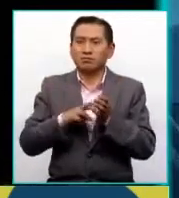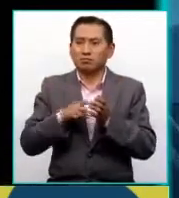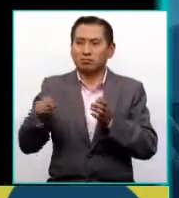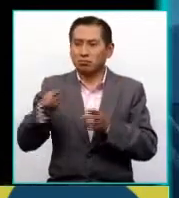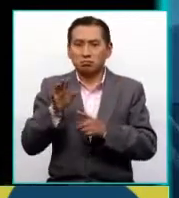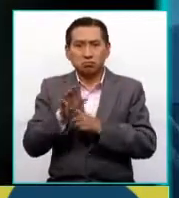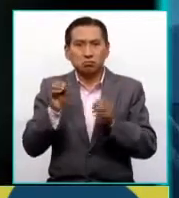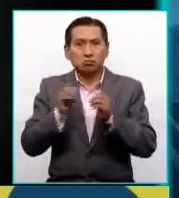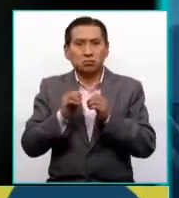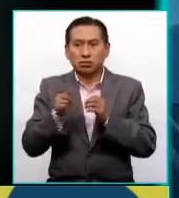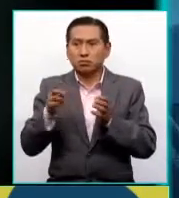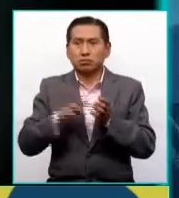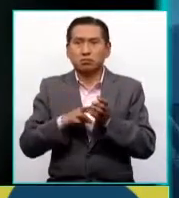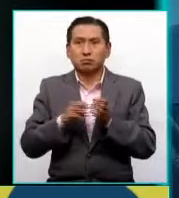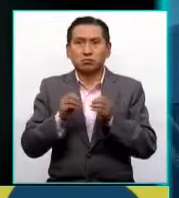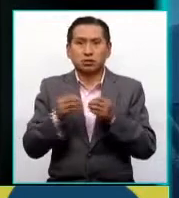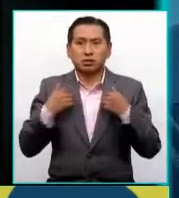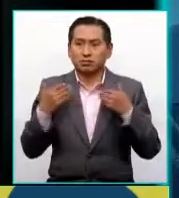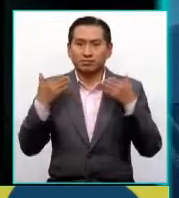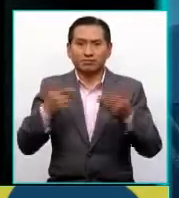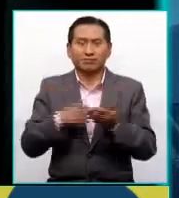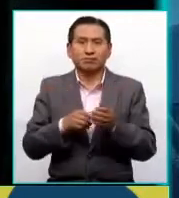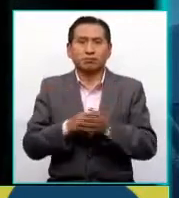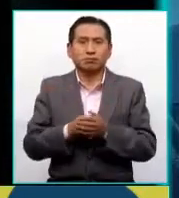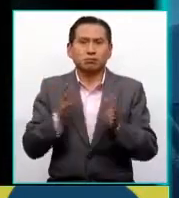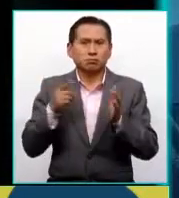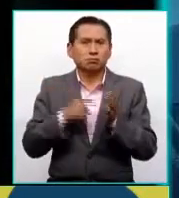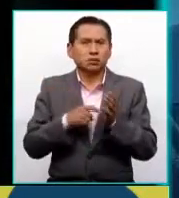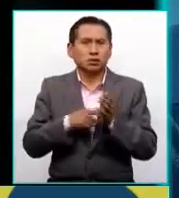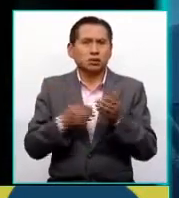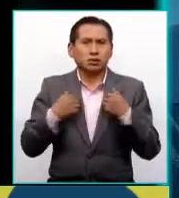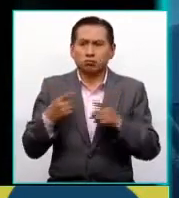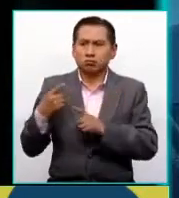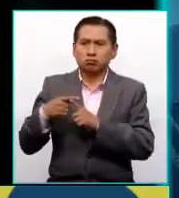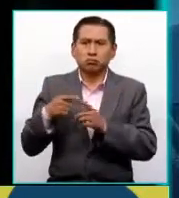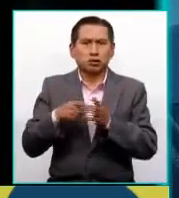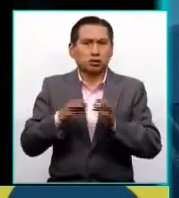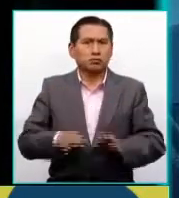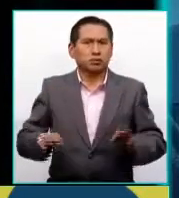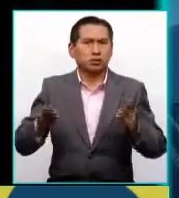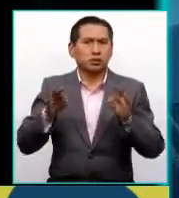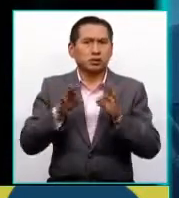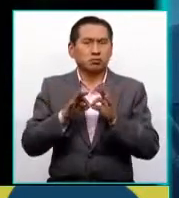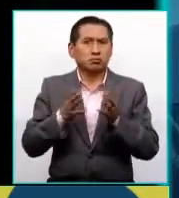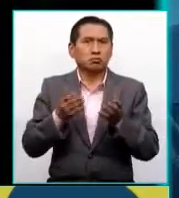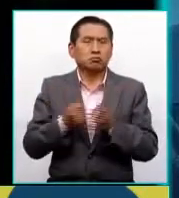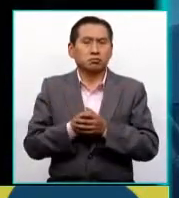procesión, a medida que se iba dando la obra. Esto se parece, rescata algo de eso, yo creo.